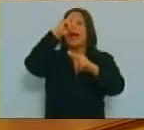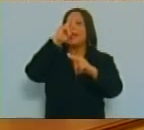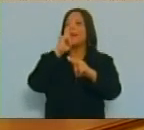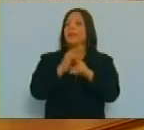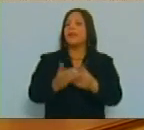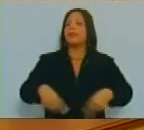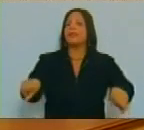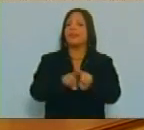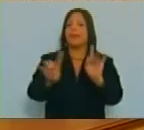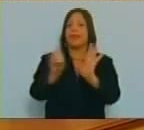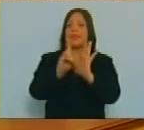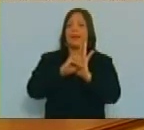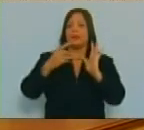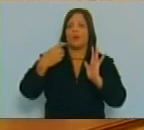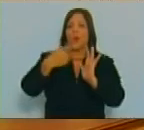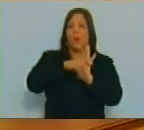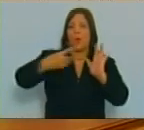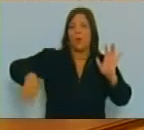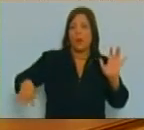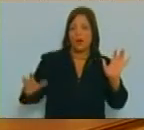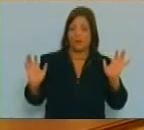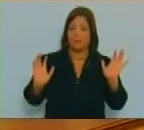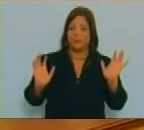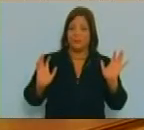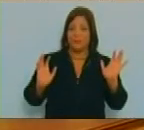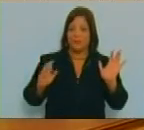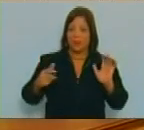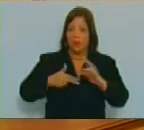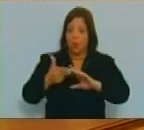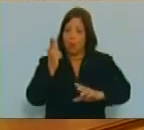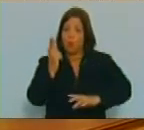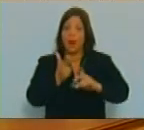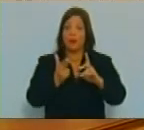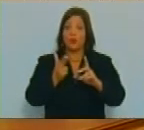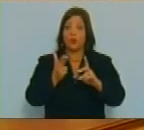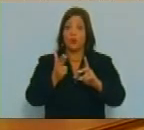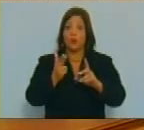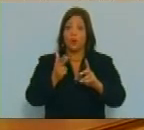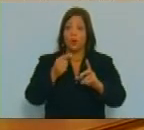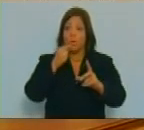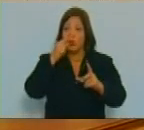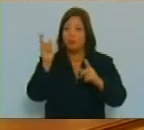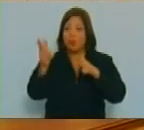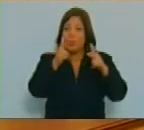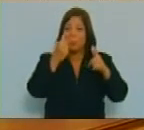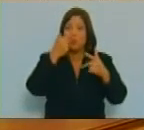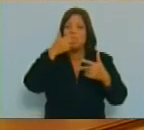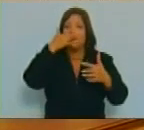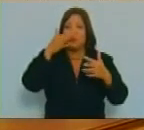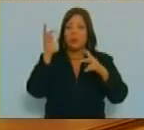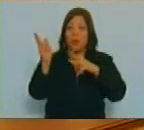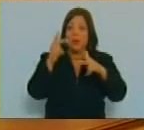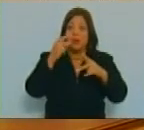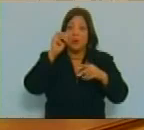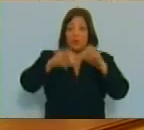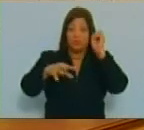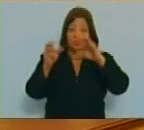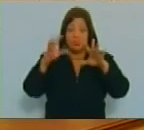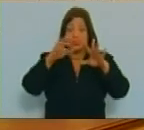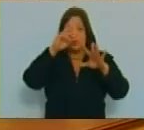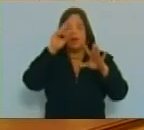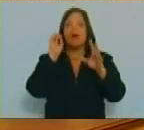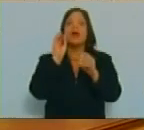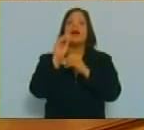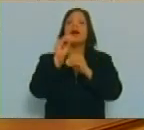dignidad y los derechos humanos y el uso de armas o sustancias tóxicas por parte del funcionario policial y de